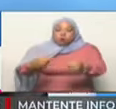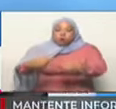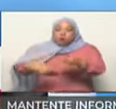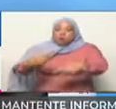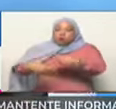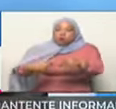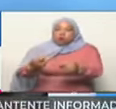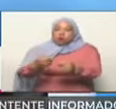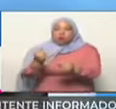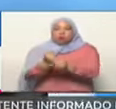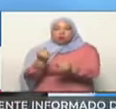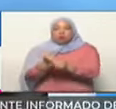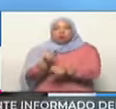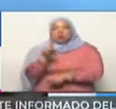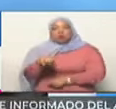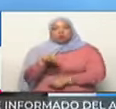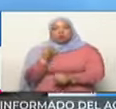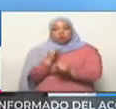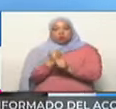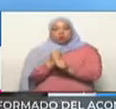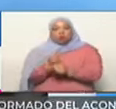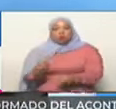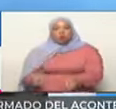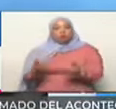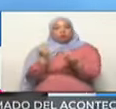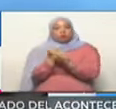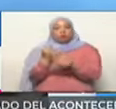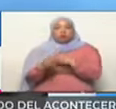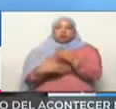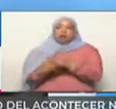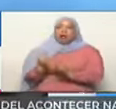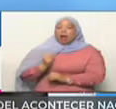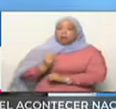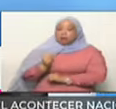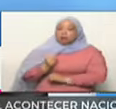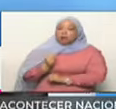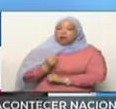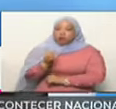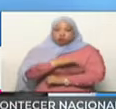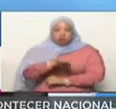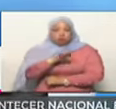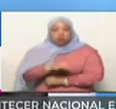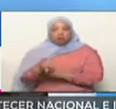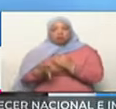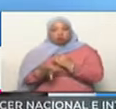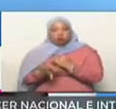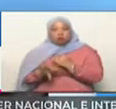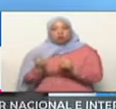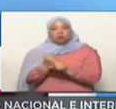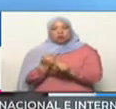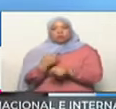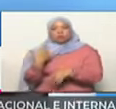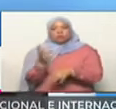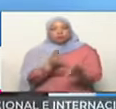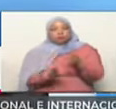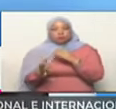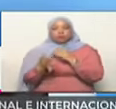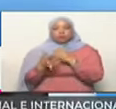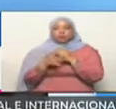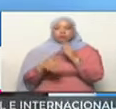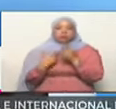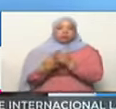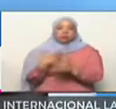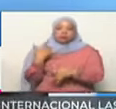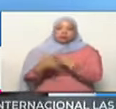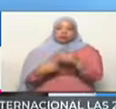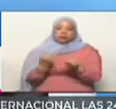los mejillones. Creo yo que ahí está la oportunidad de apropiarnos socialmente de las tecnologías y hacer ciencia también desde el punto